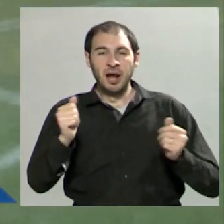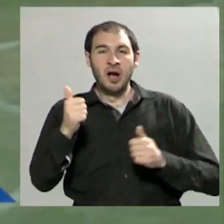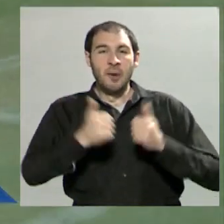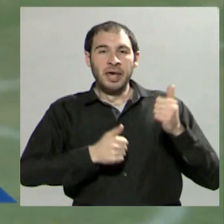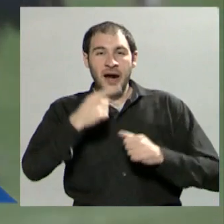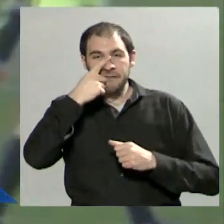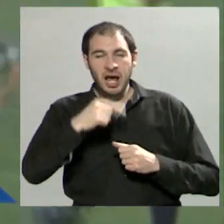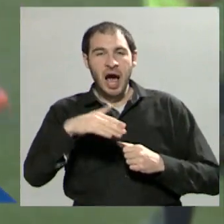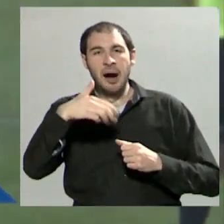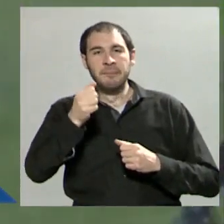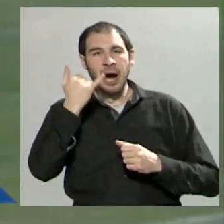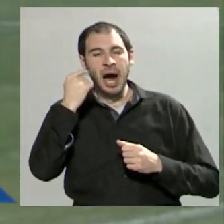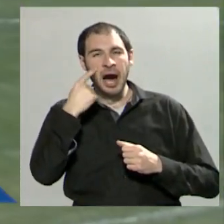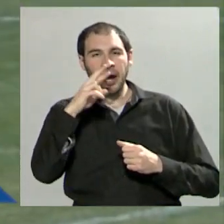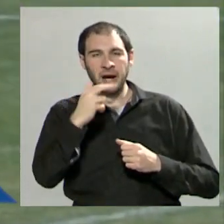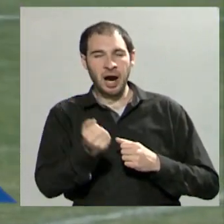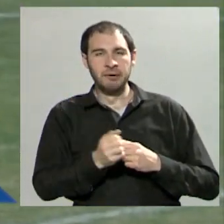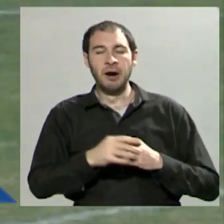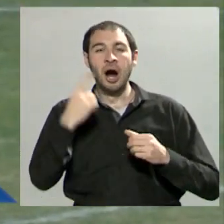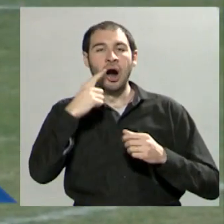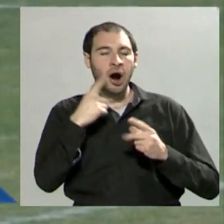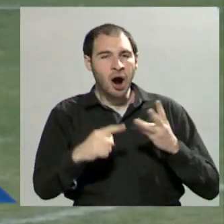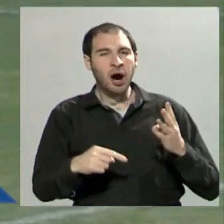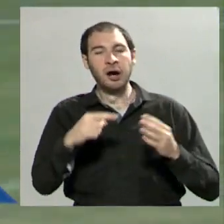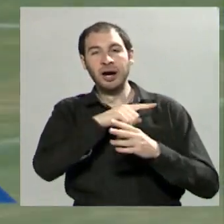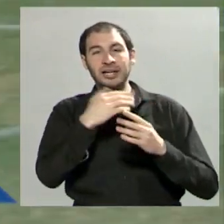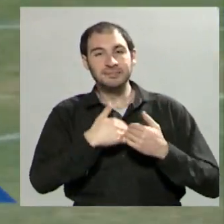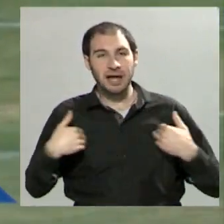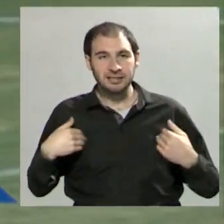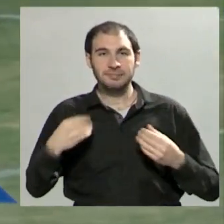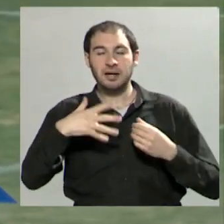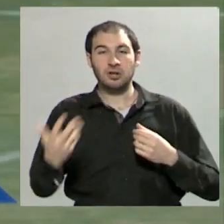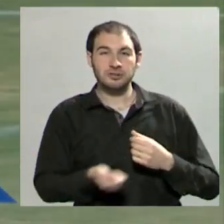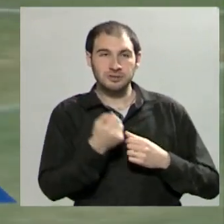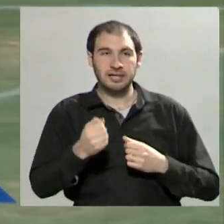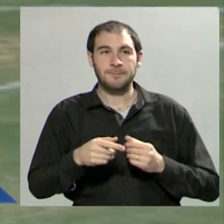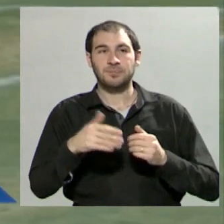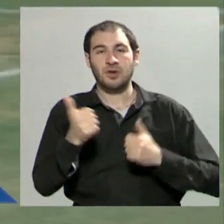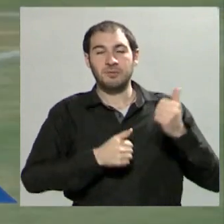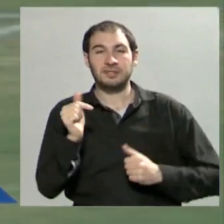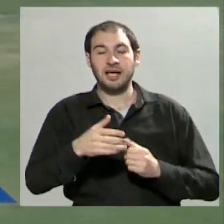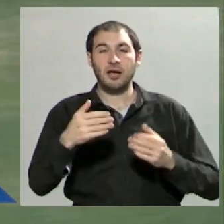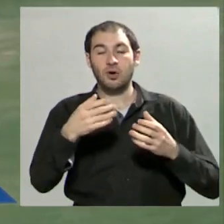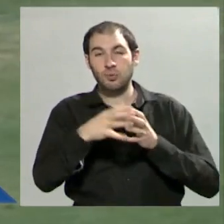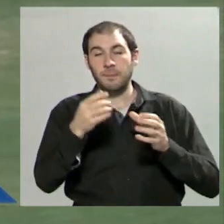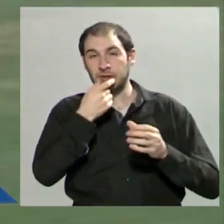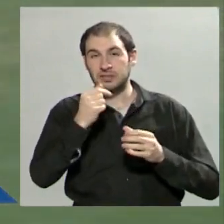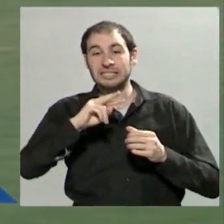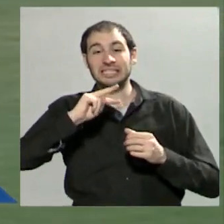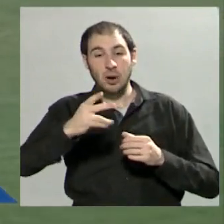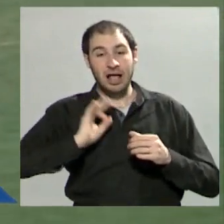resultado final Mayra Ozán. Los 4 goles de Gimnasia para quedarse con este certamen de la Liga Mendocina por segundo